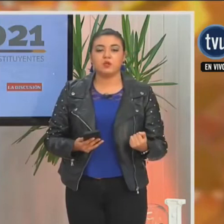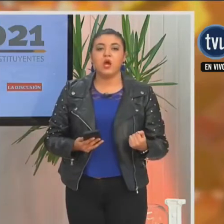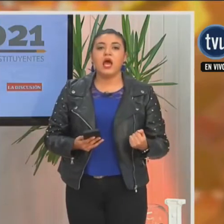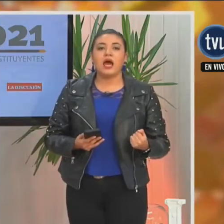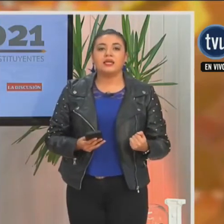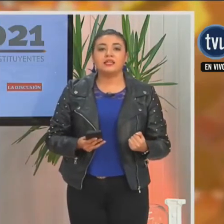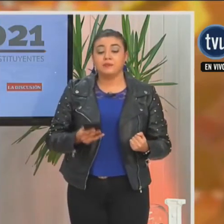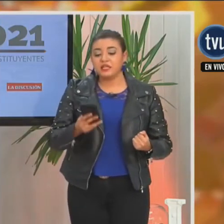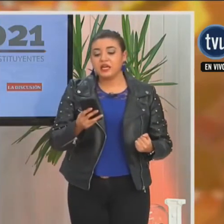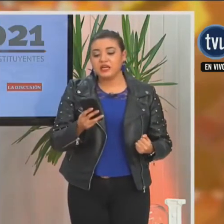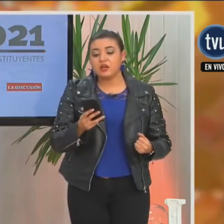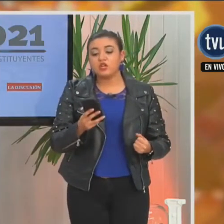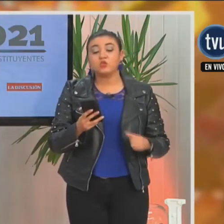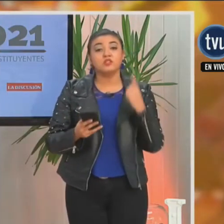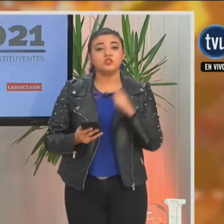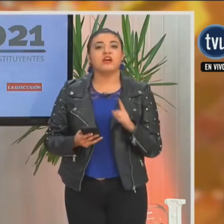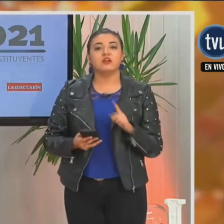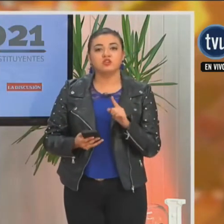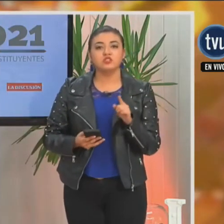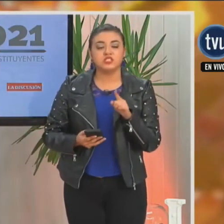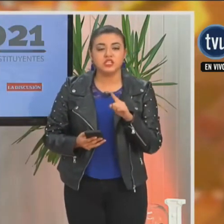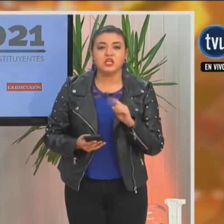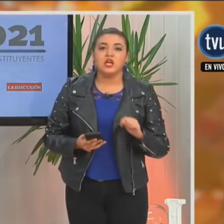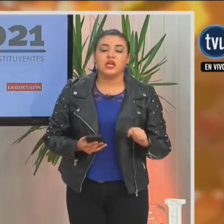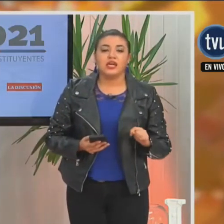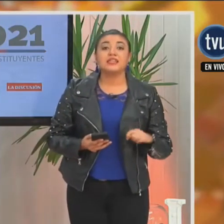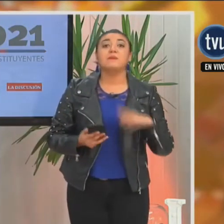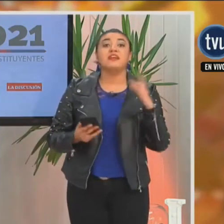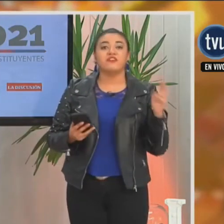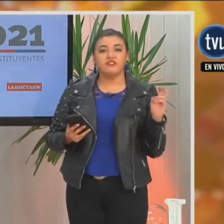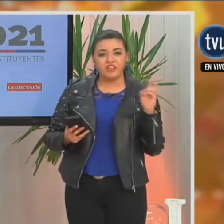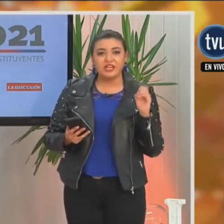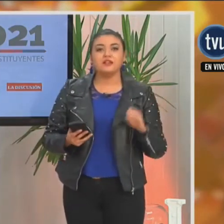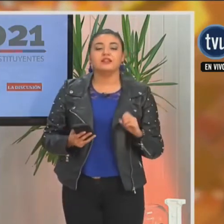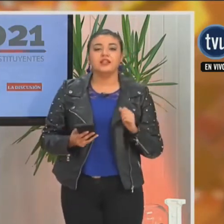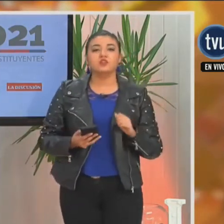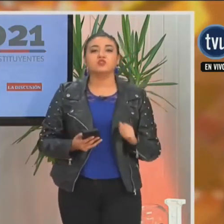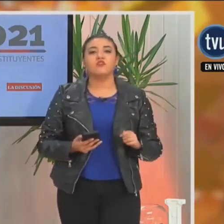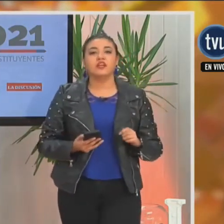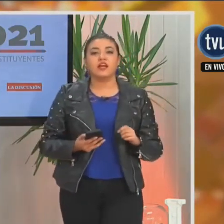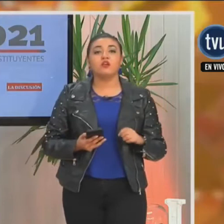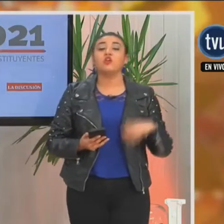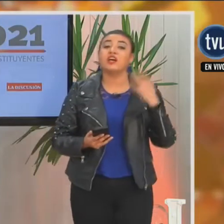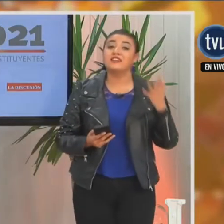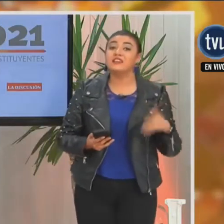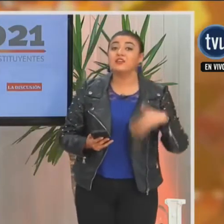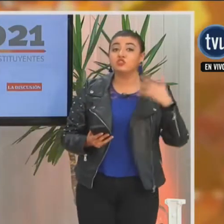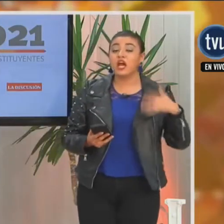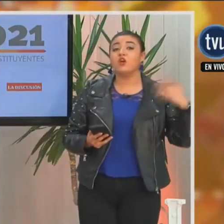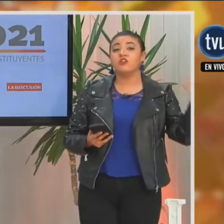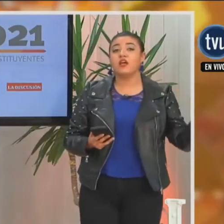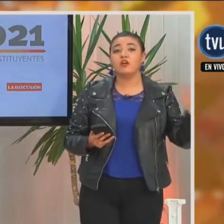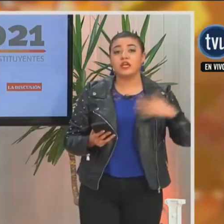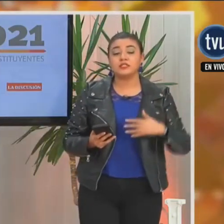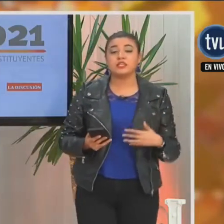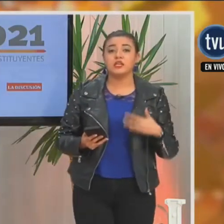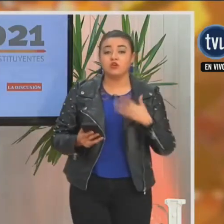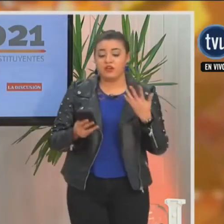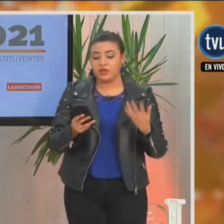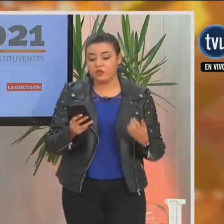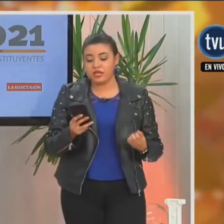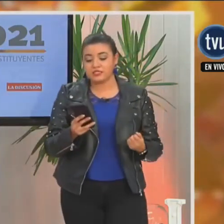respecto a esta temática. Y algo que tú mencionabas, Conci, este perfil de los gobernadores, los candidatos a gobernadoras